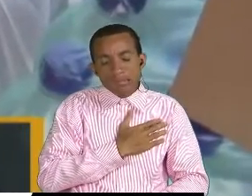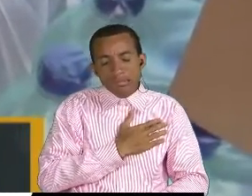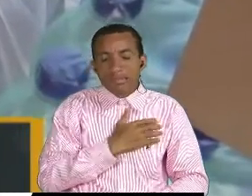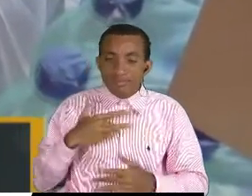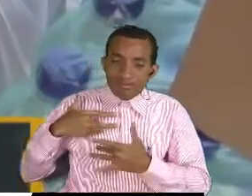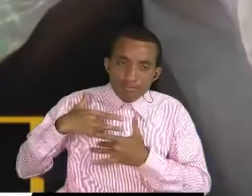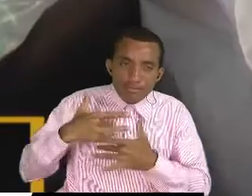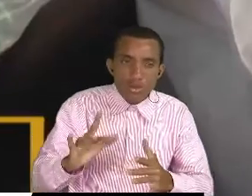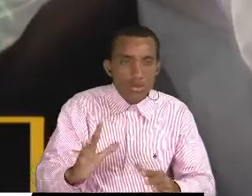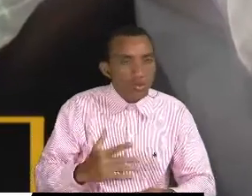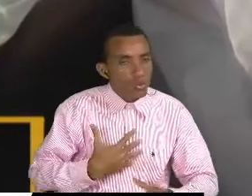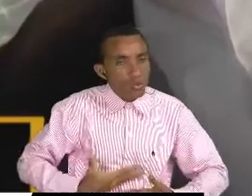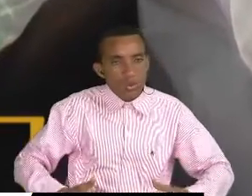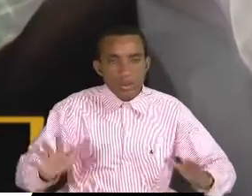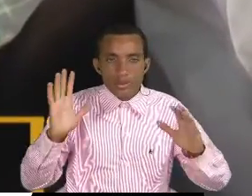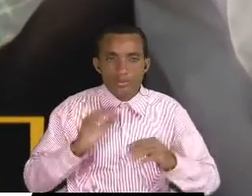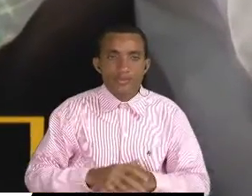de elemento.